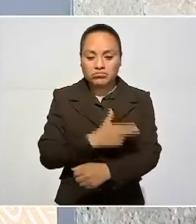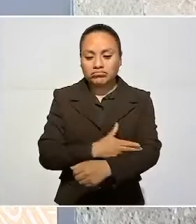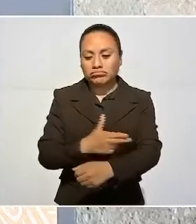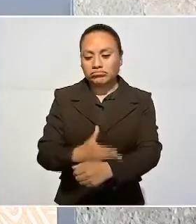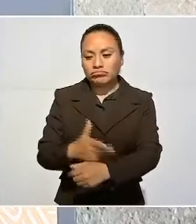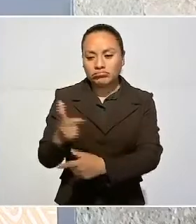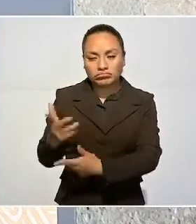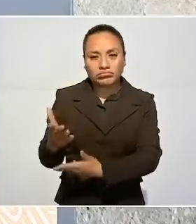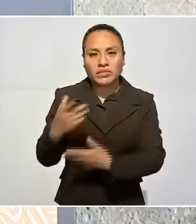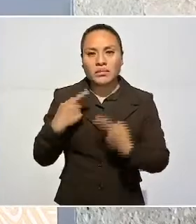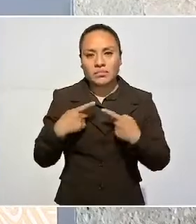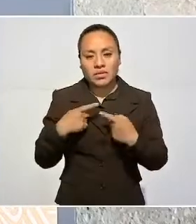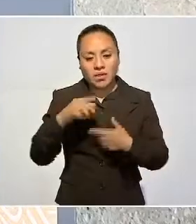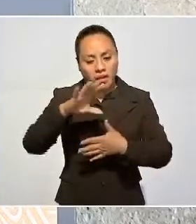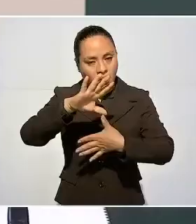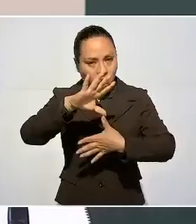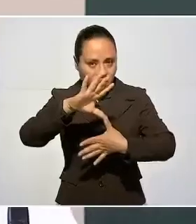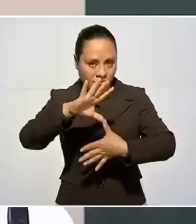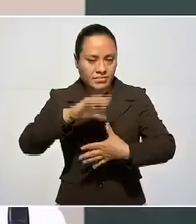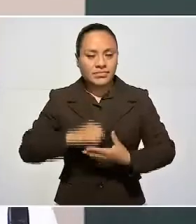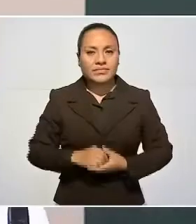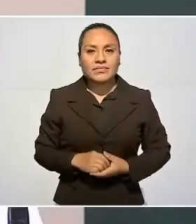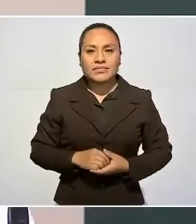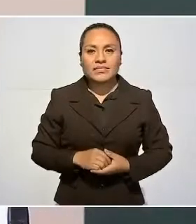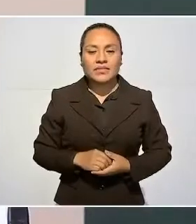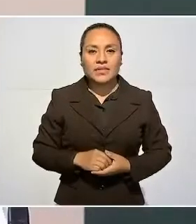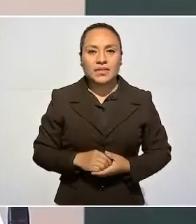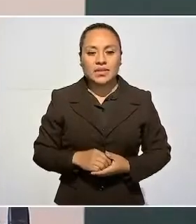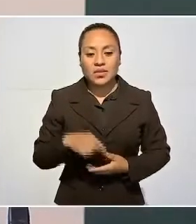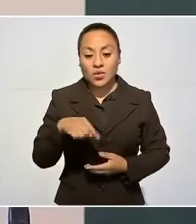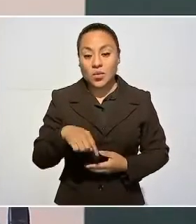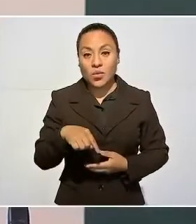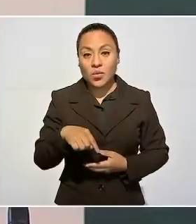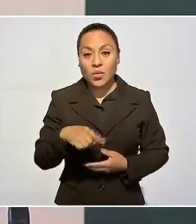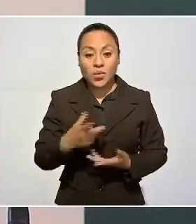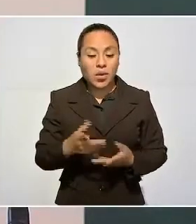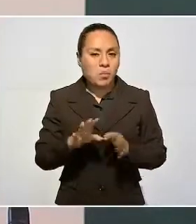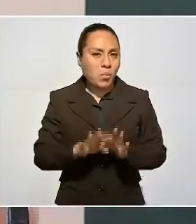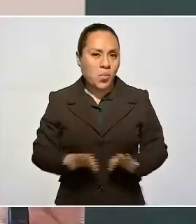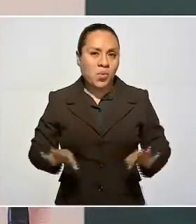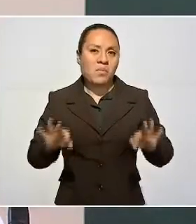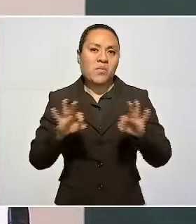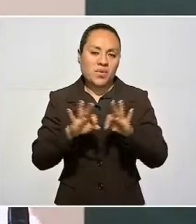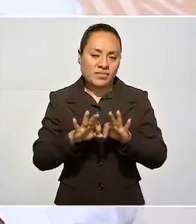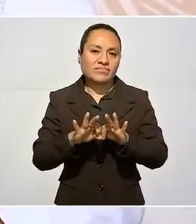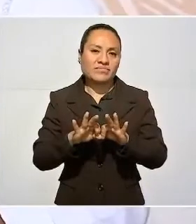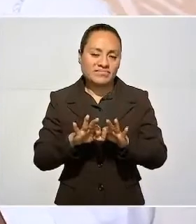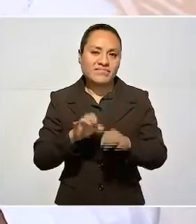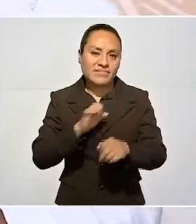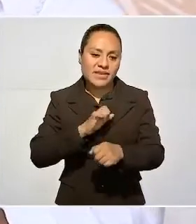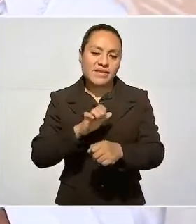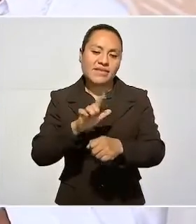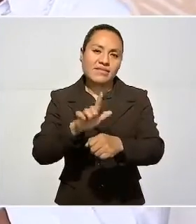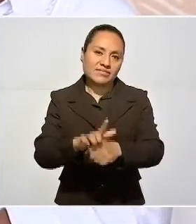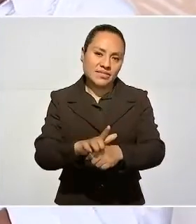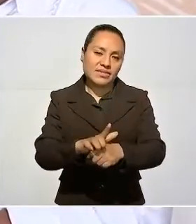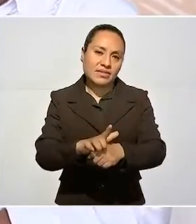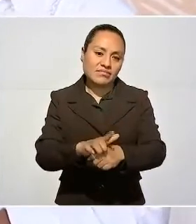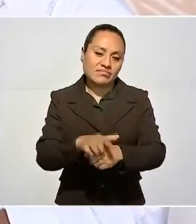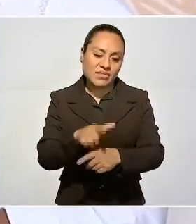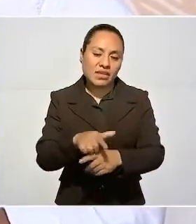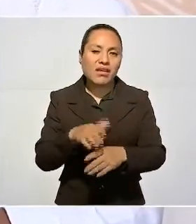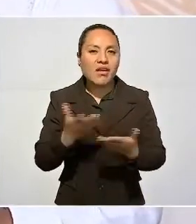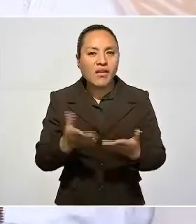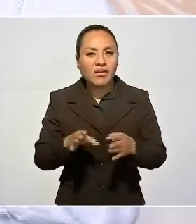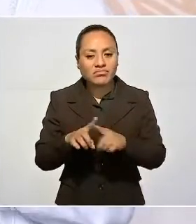las Américas. Y ahora es una ocasión muy especial porque este acto se enmarca en